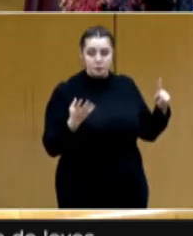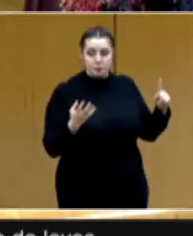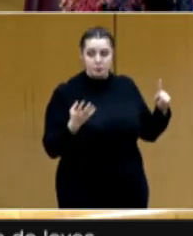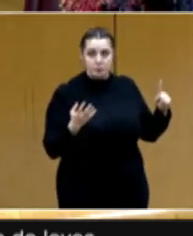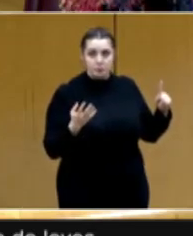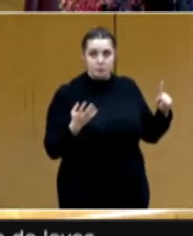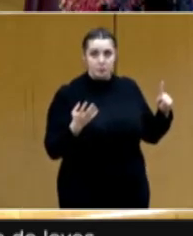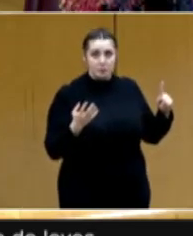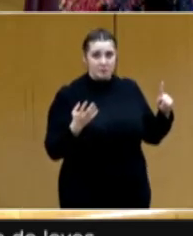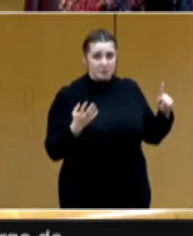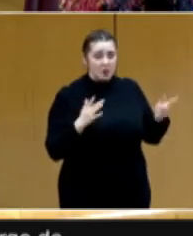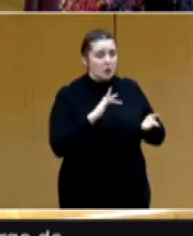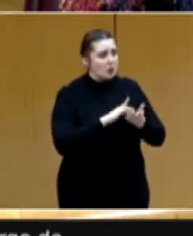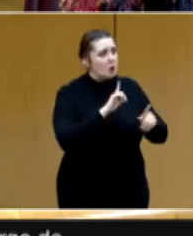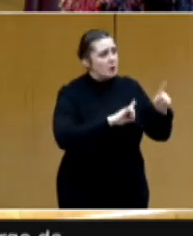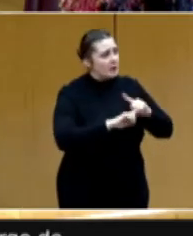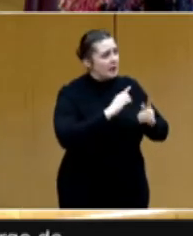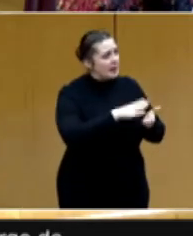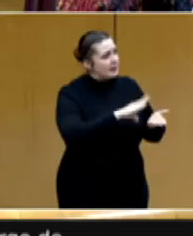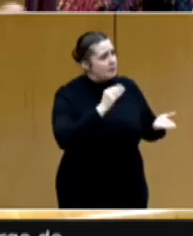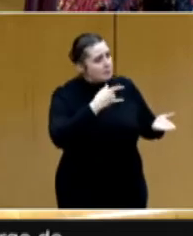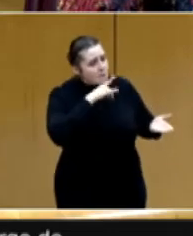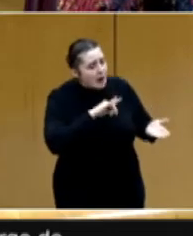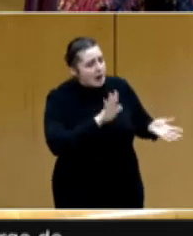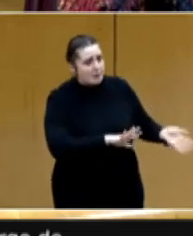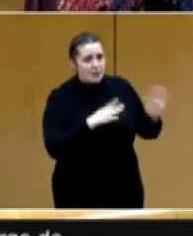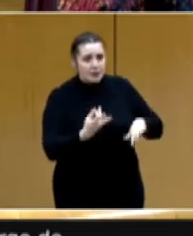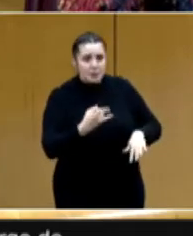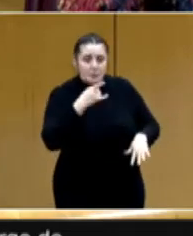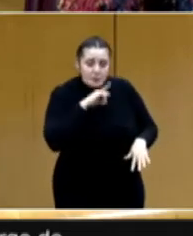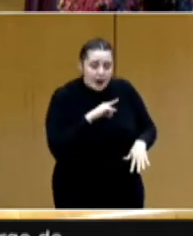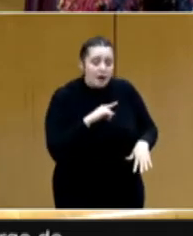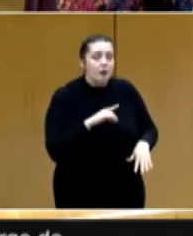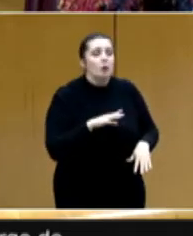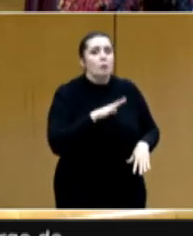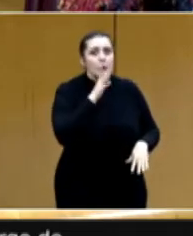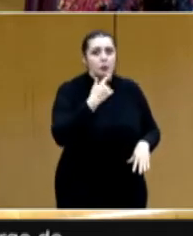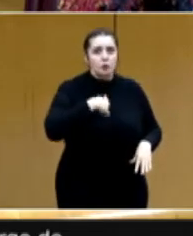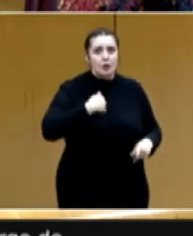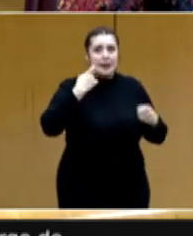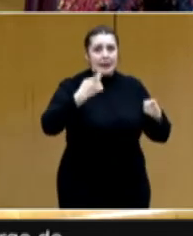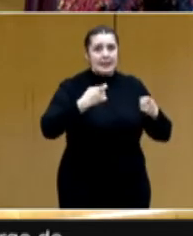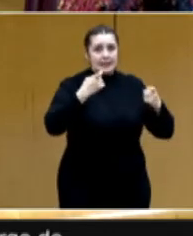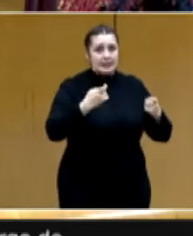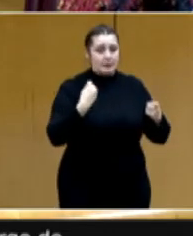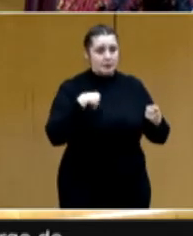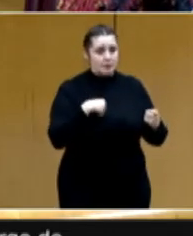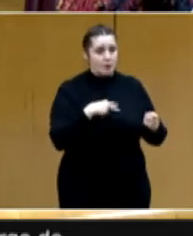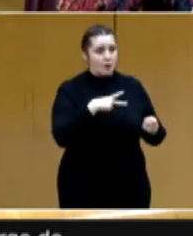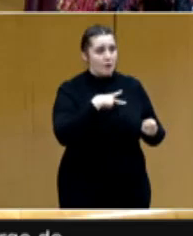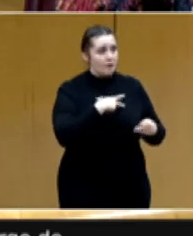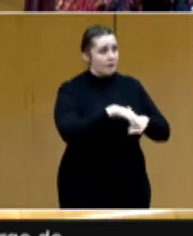habido problemas de interpretación de aplicación para eso Hemos tratado de hacer conjuntamente con la